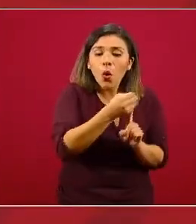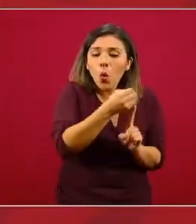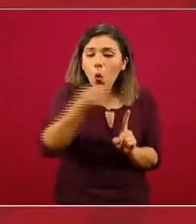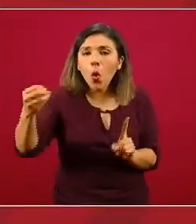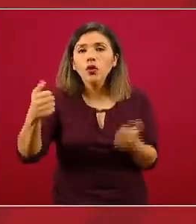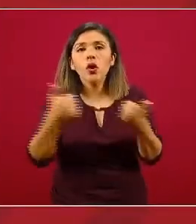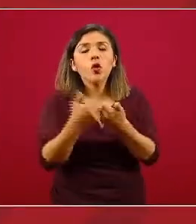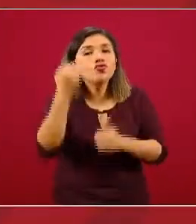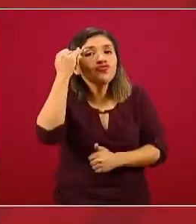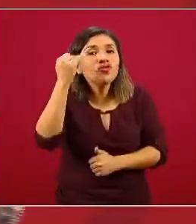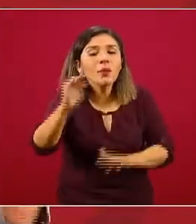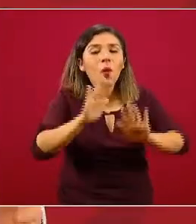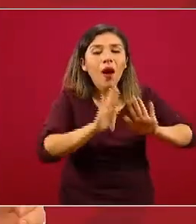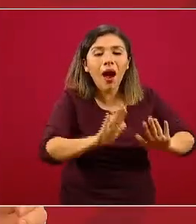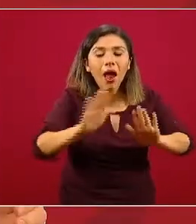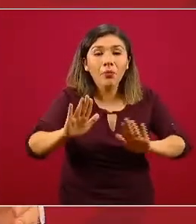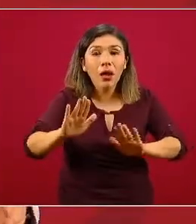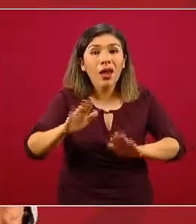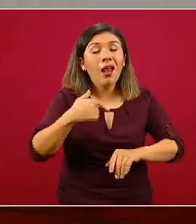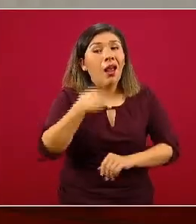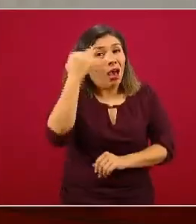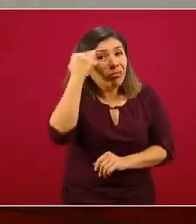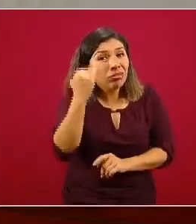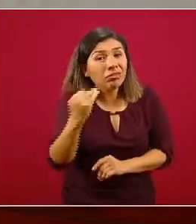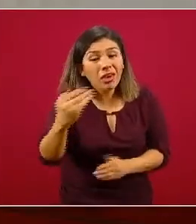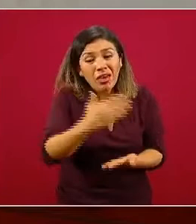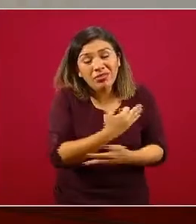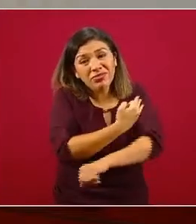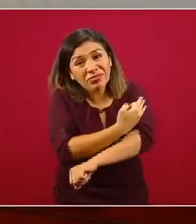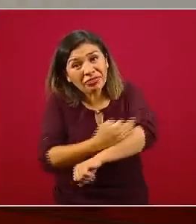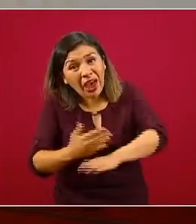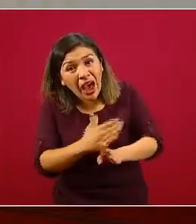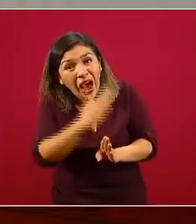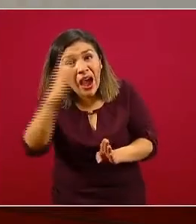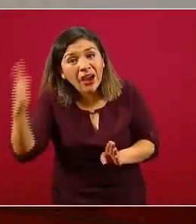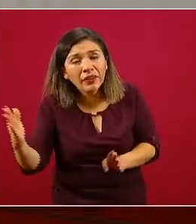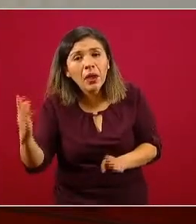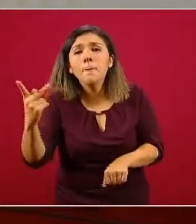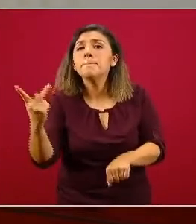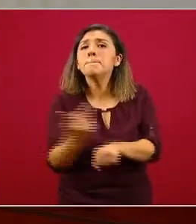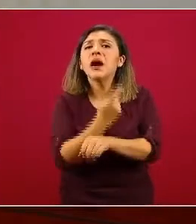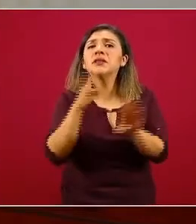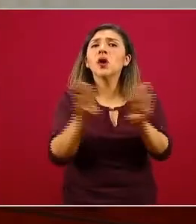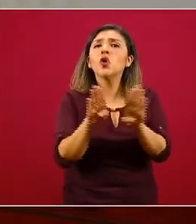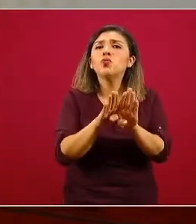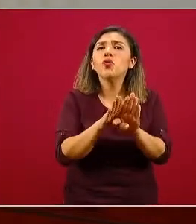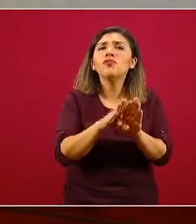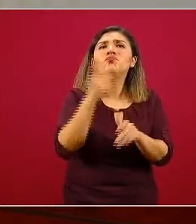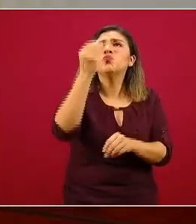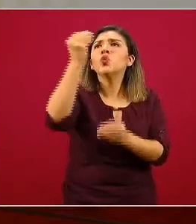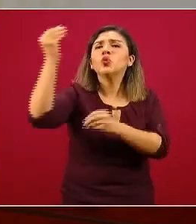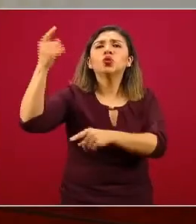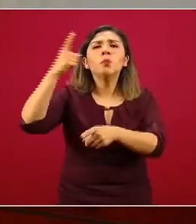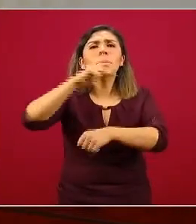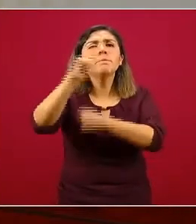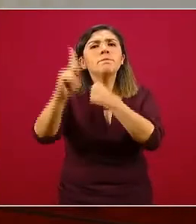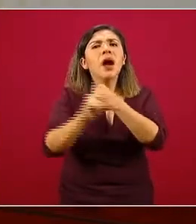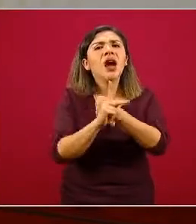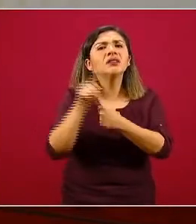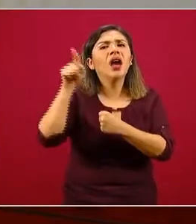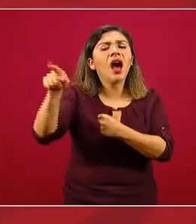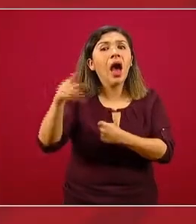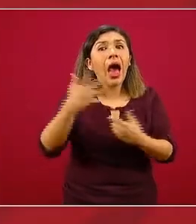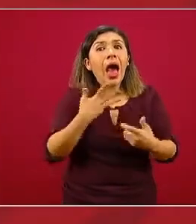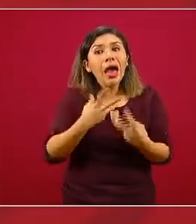definido. Si se hacen muy tarde, ocurre lo que lamentablemente ocurrió en varios de los países que tuvieron